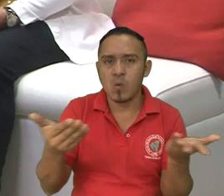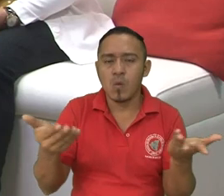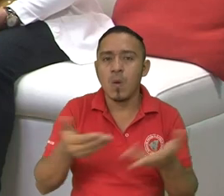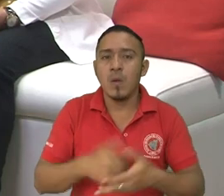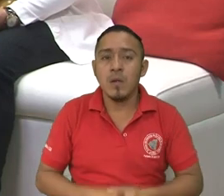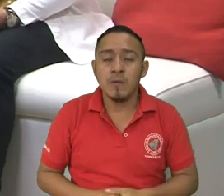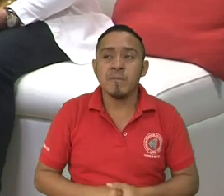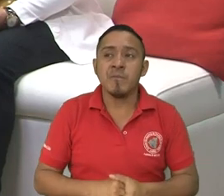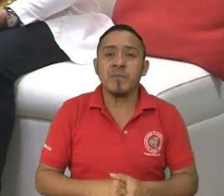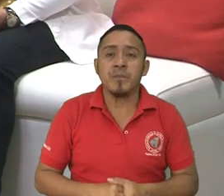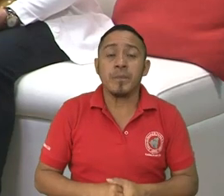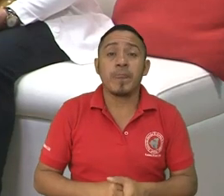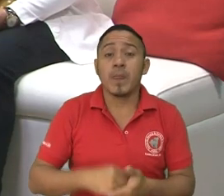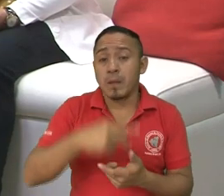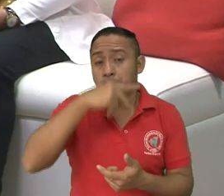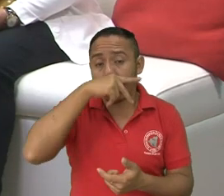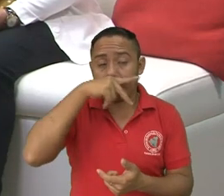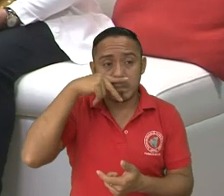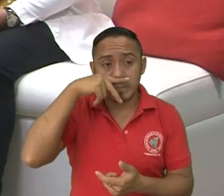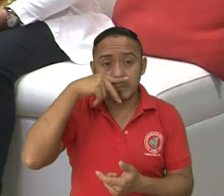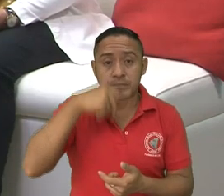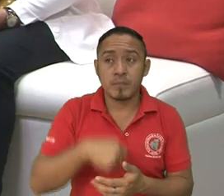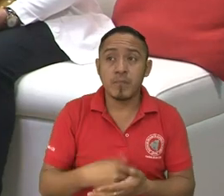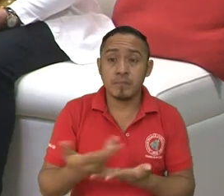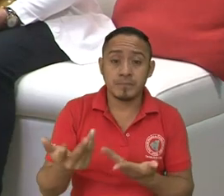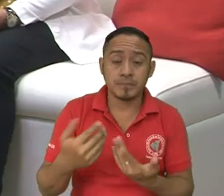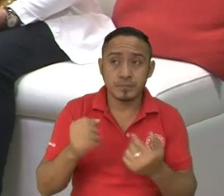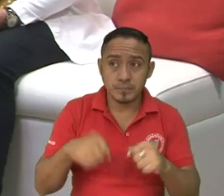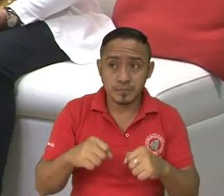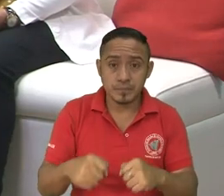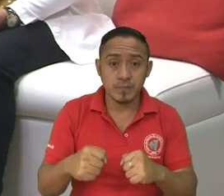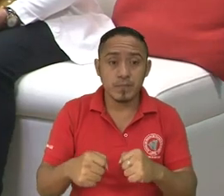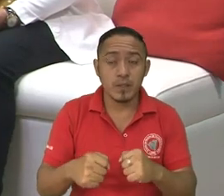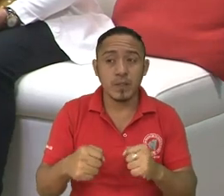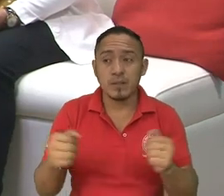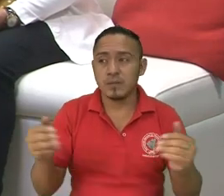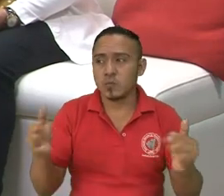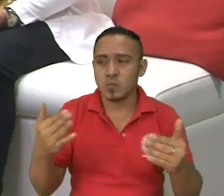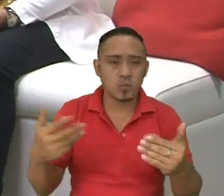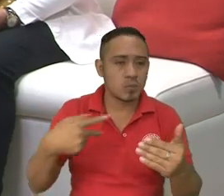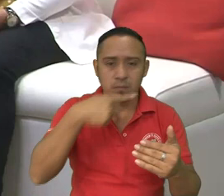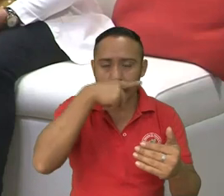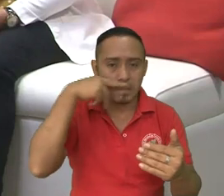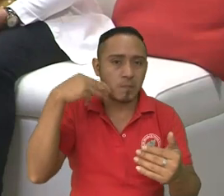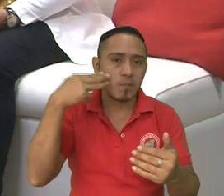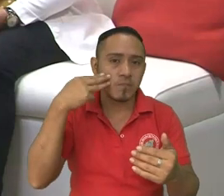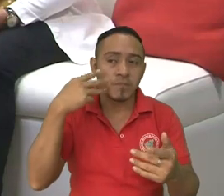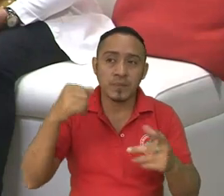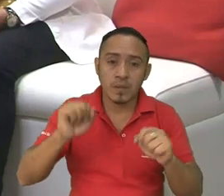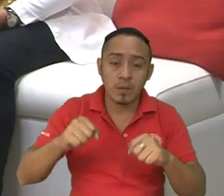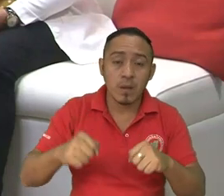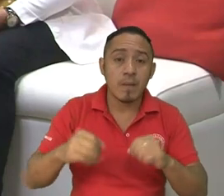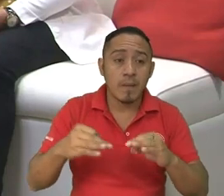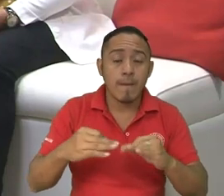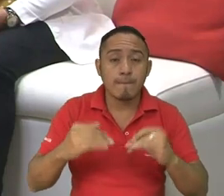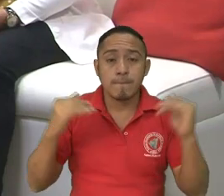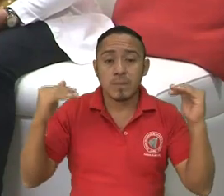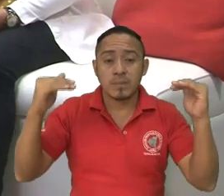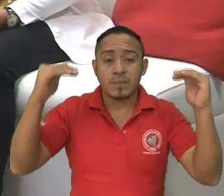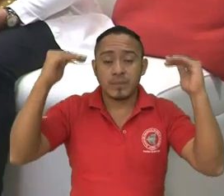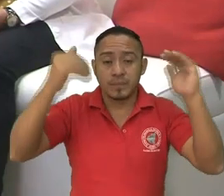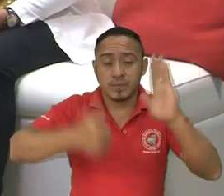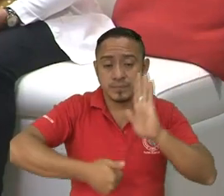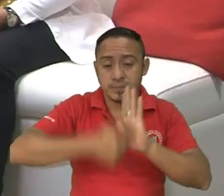también el padre de familia incidir, si en caso no está el padre o la madre presente, para que vaya fortaleciendo su autoestima el